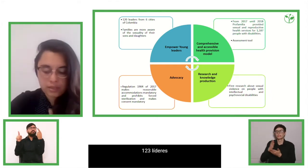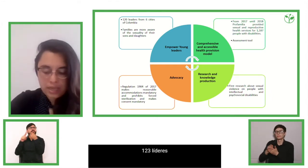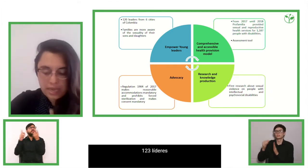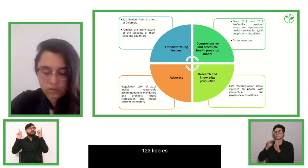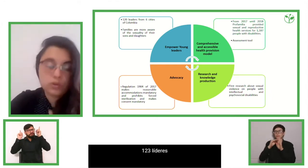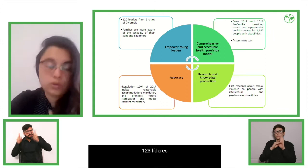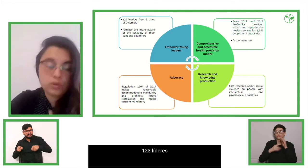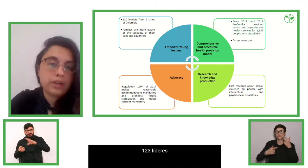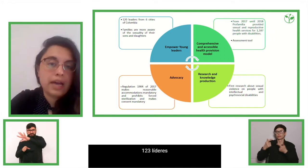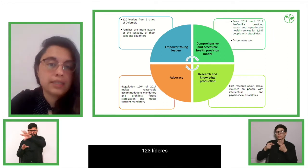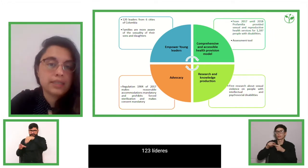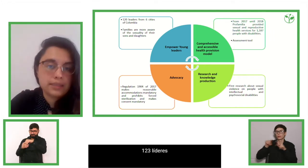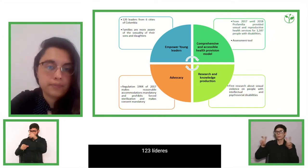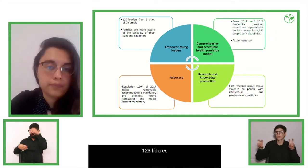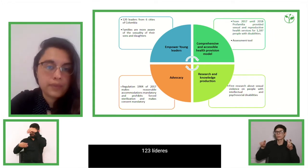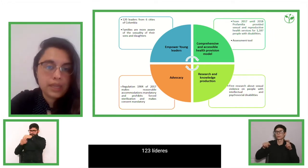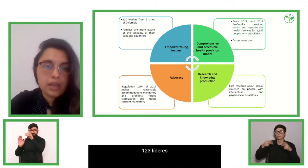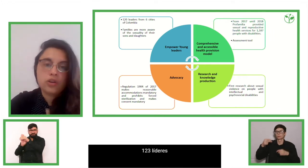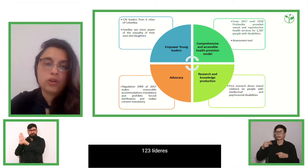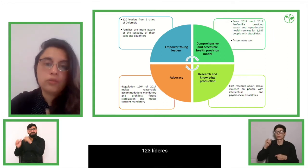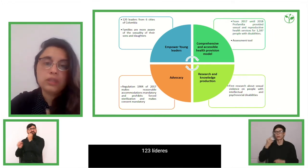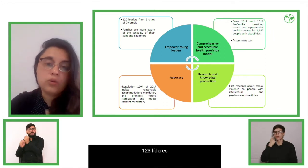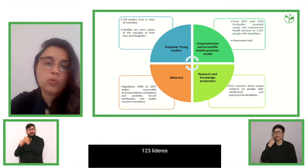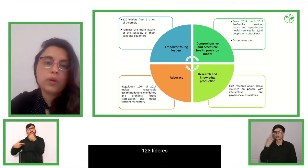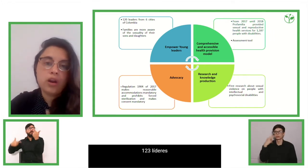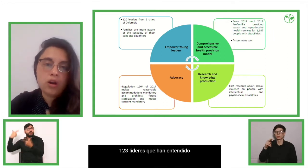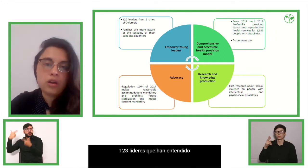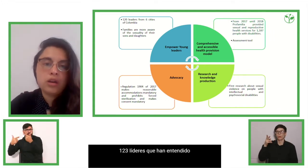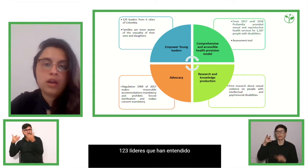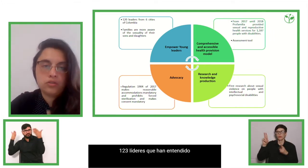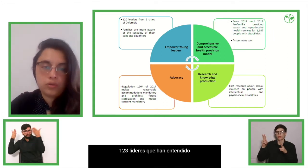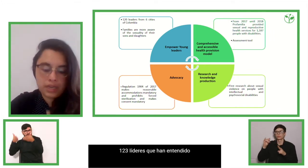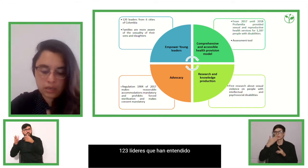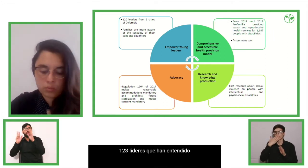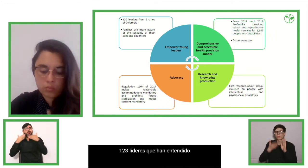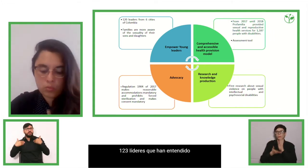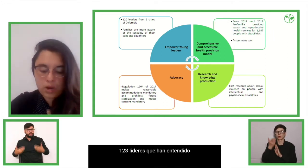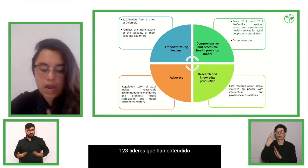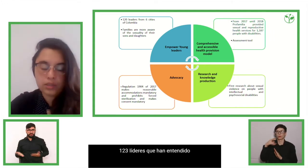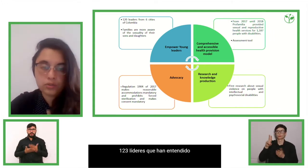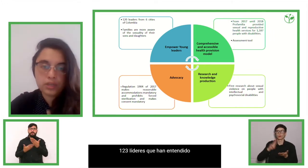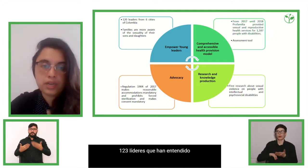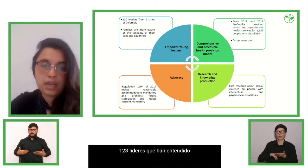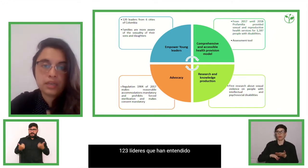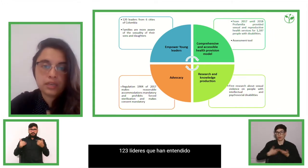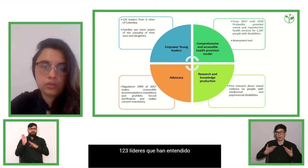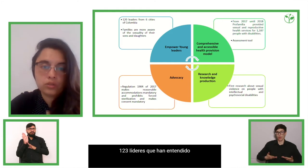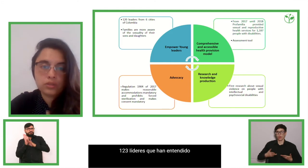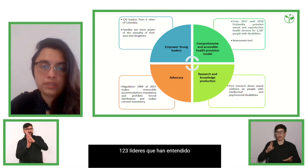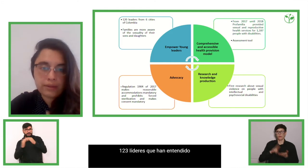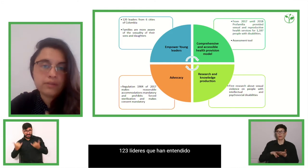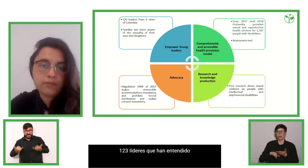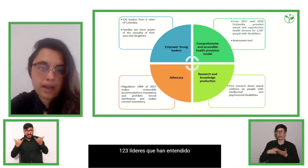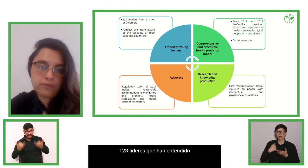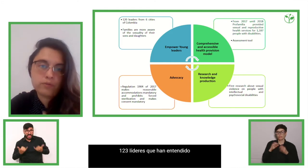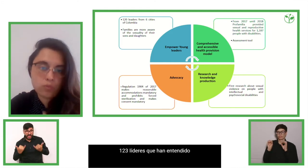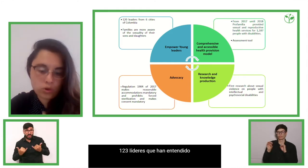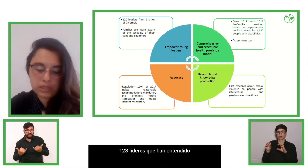la sexualidad y conocer sus derechos y mejorar sus realidades. Actualmente estamos capacitando